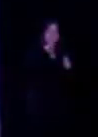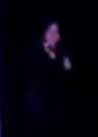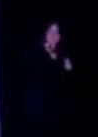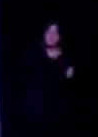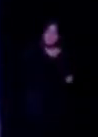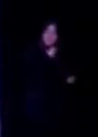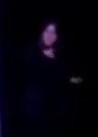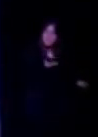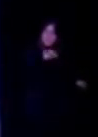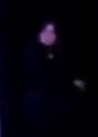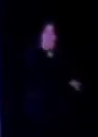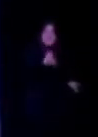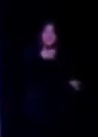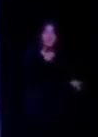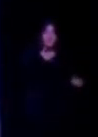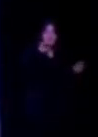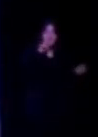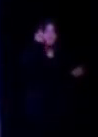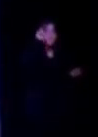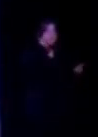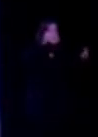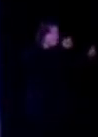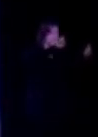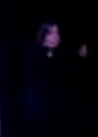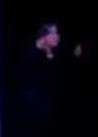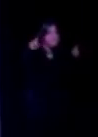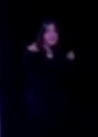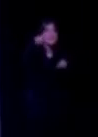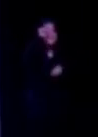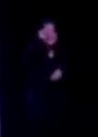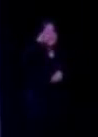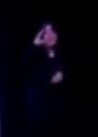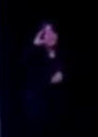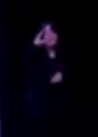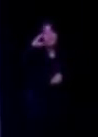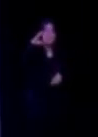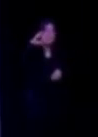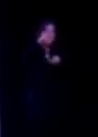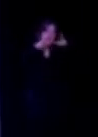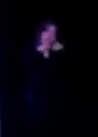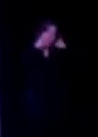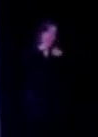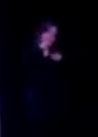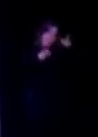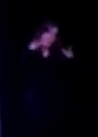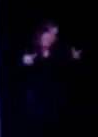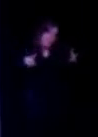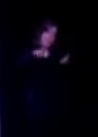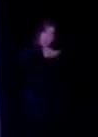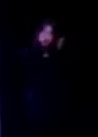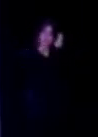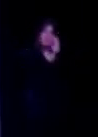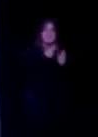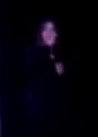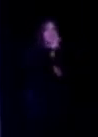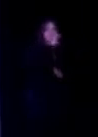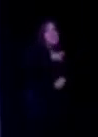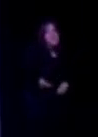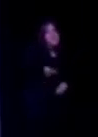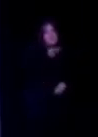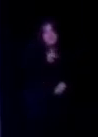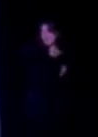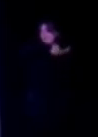una educación la C de ciudadanía plena y la H de capacidad plena para afrontar